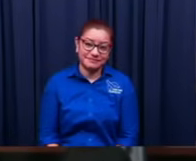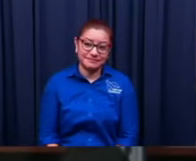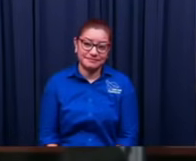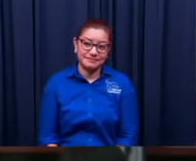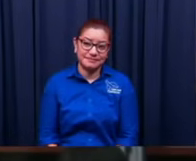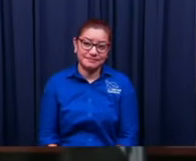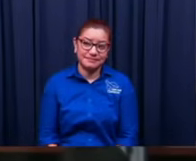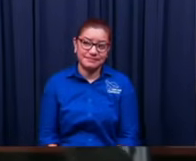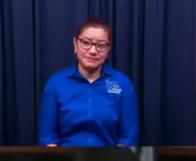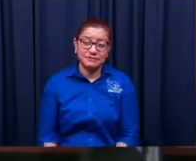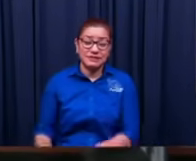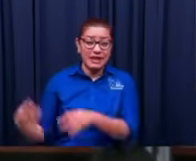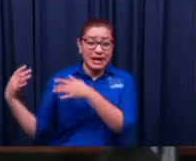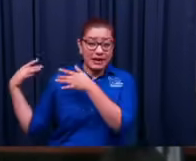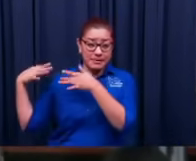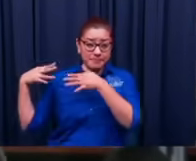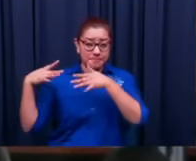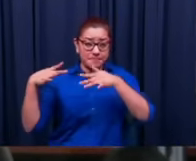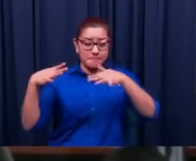Usted no sabe la influencia que tiene.